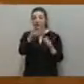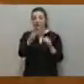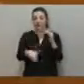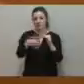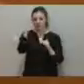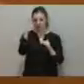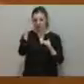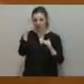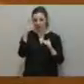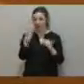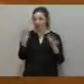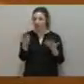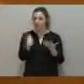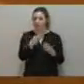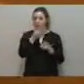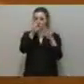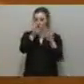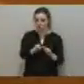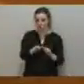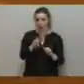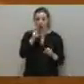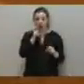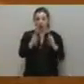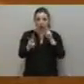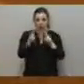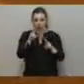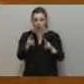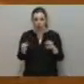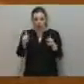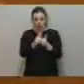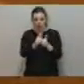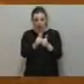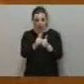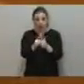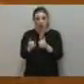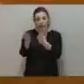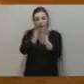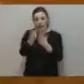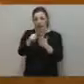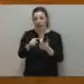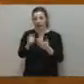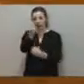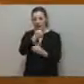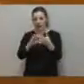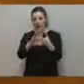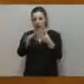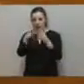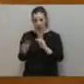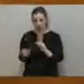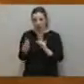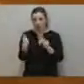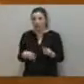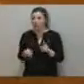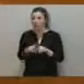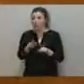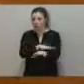años, según el informe del Observatorio de Dependencia de la Fundación de Estudios de Economía Aplicada. Al Gobierno